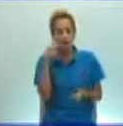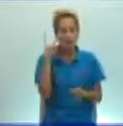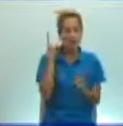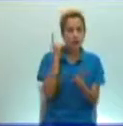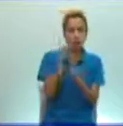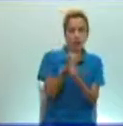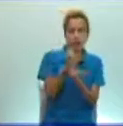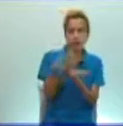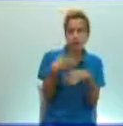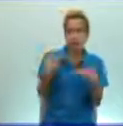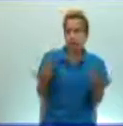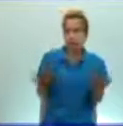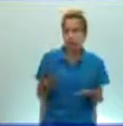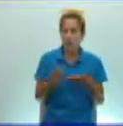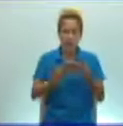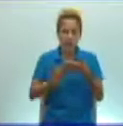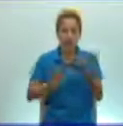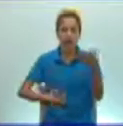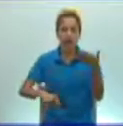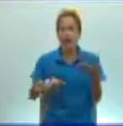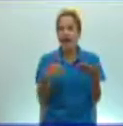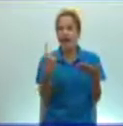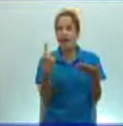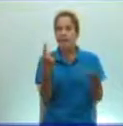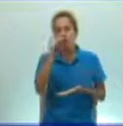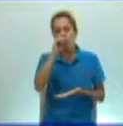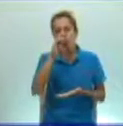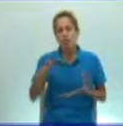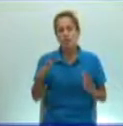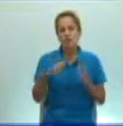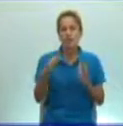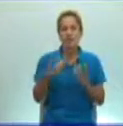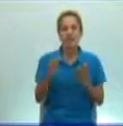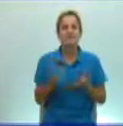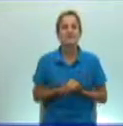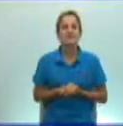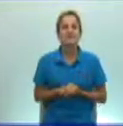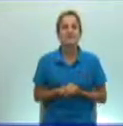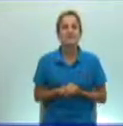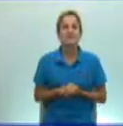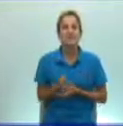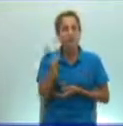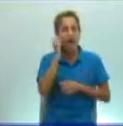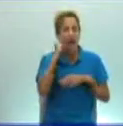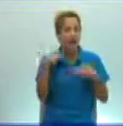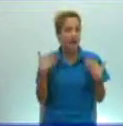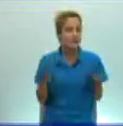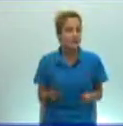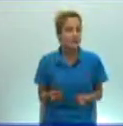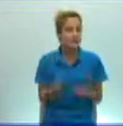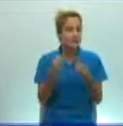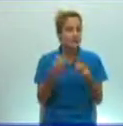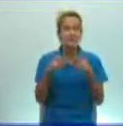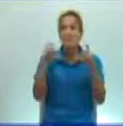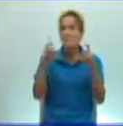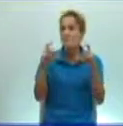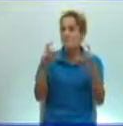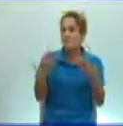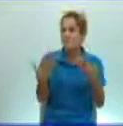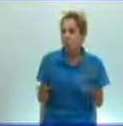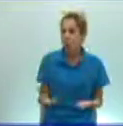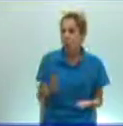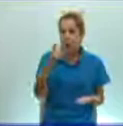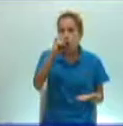la aplicación del instrumento a los escolares en sus hogares. Además, recibimos fotos de escolares